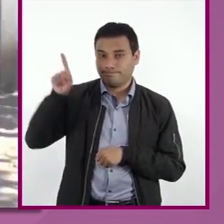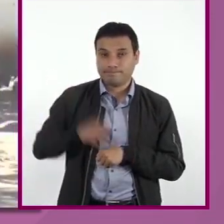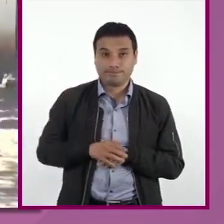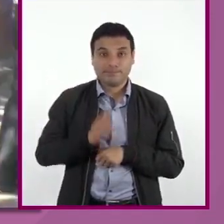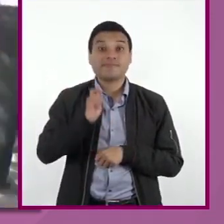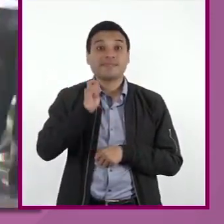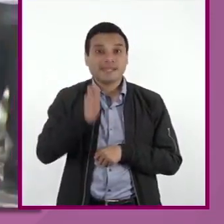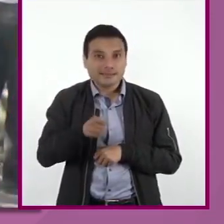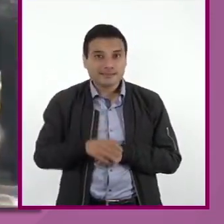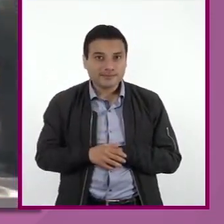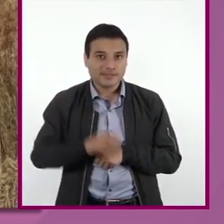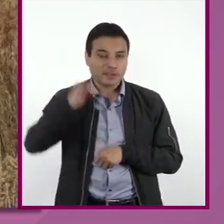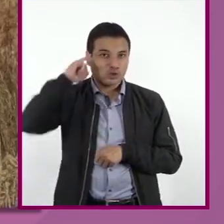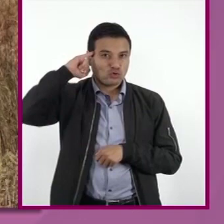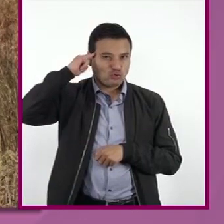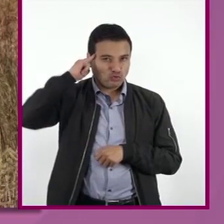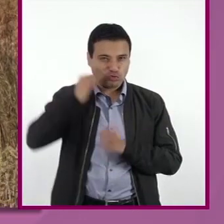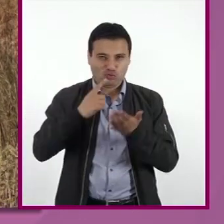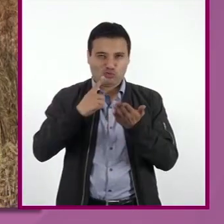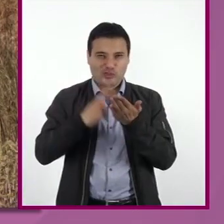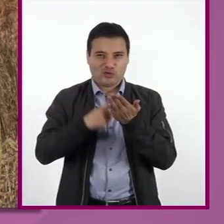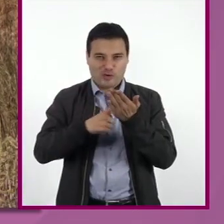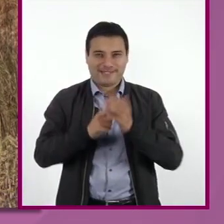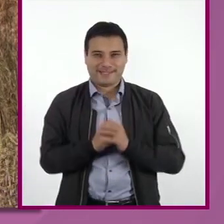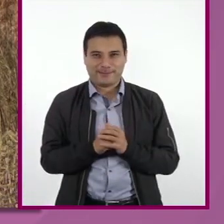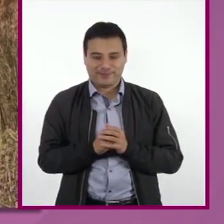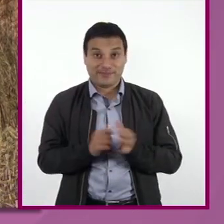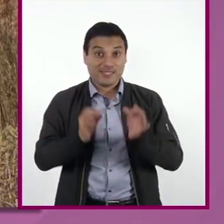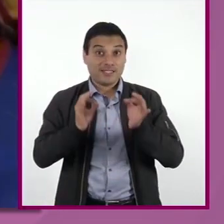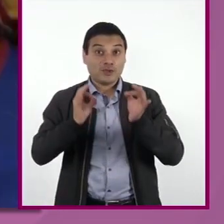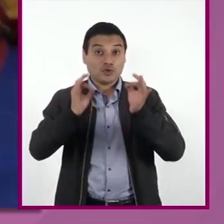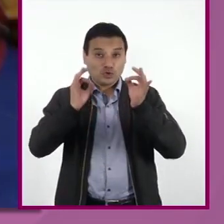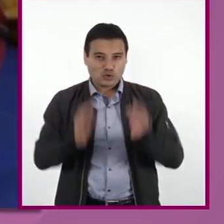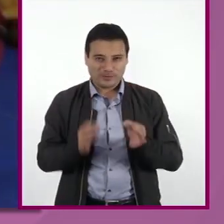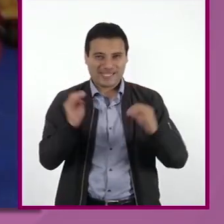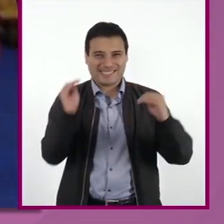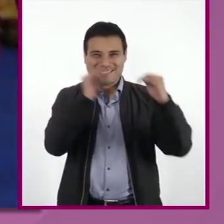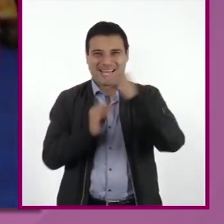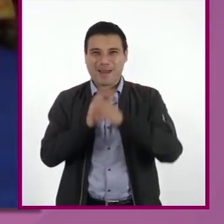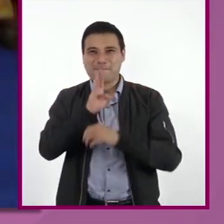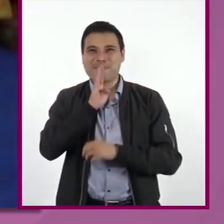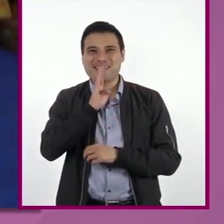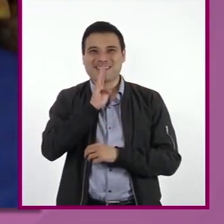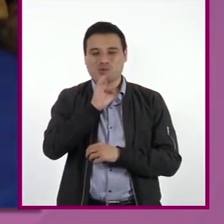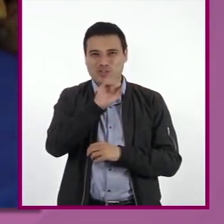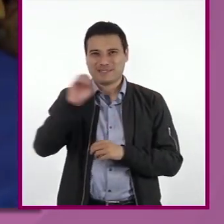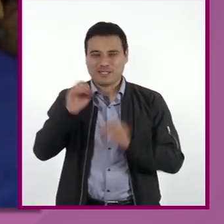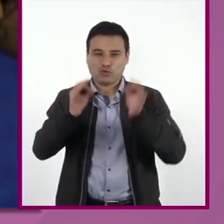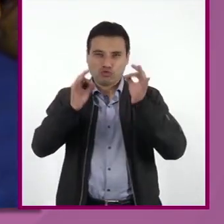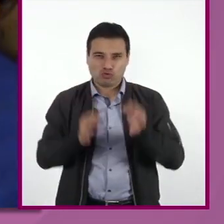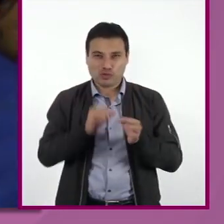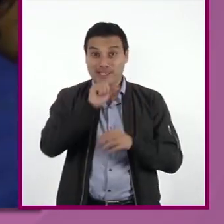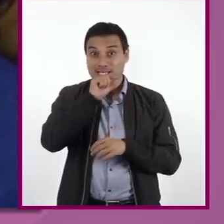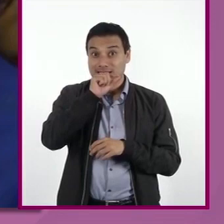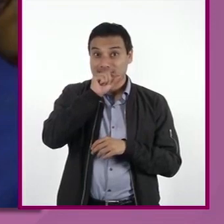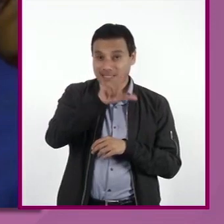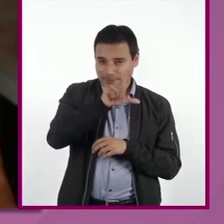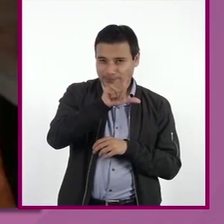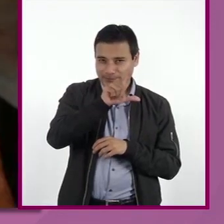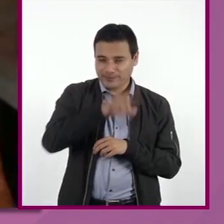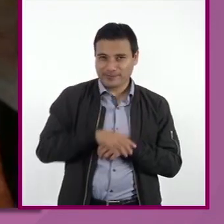huicholes. Viven en la Sierra Madre Occidental, principalmente en los estados de Jalisco y Nayarit, y hablan